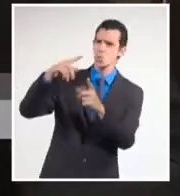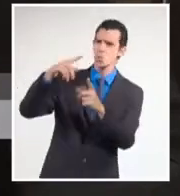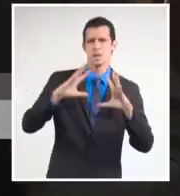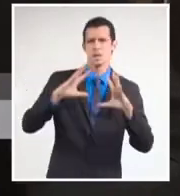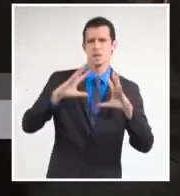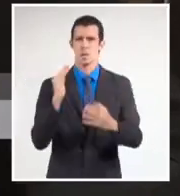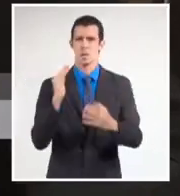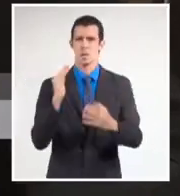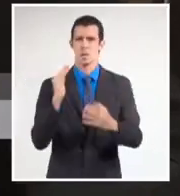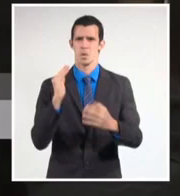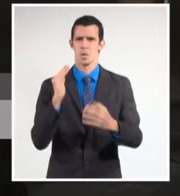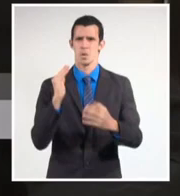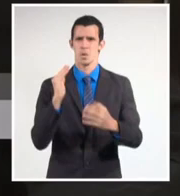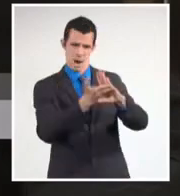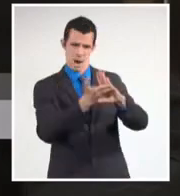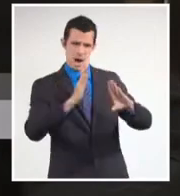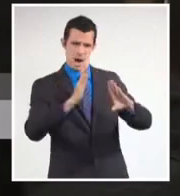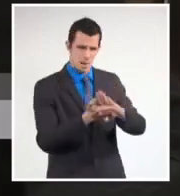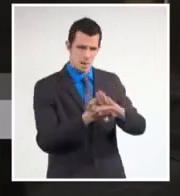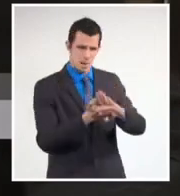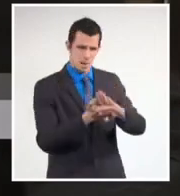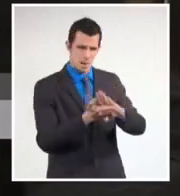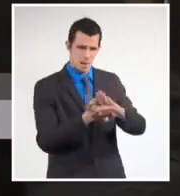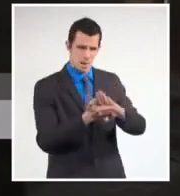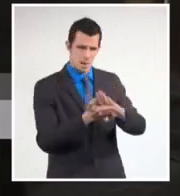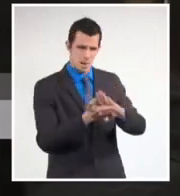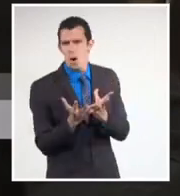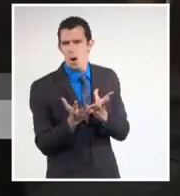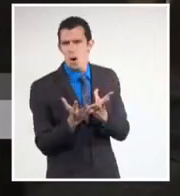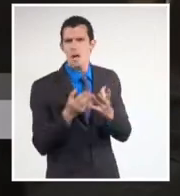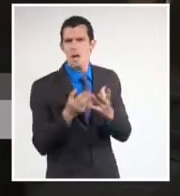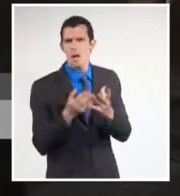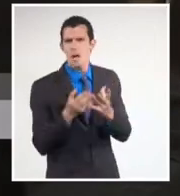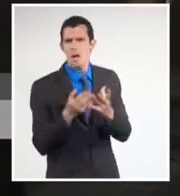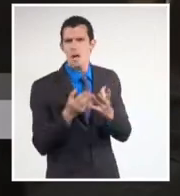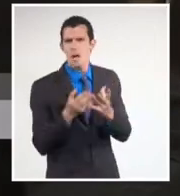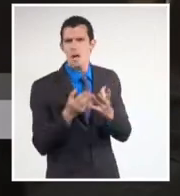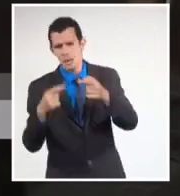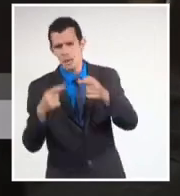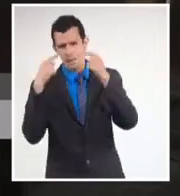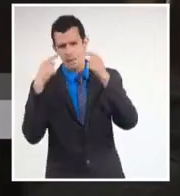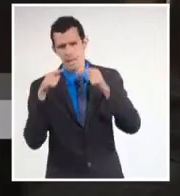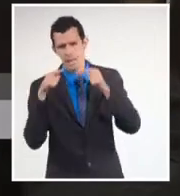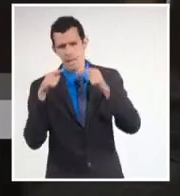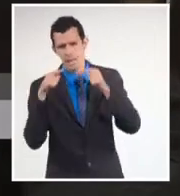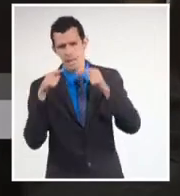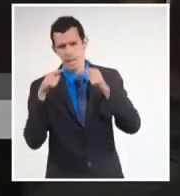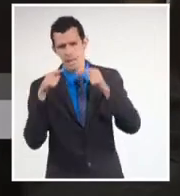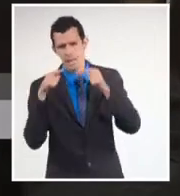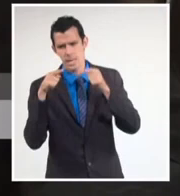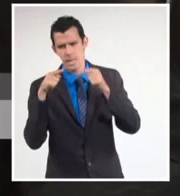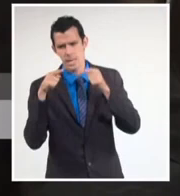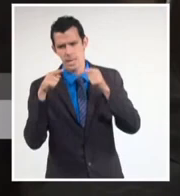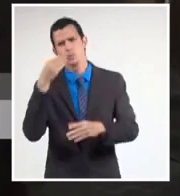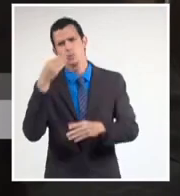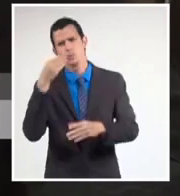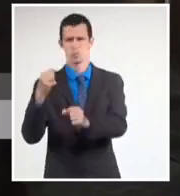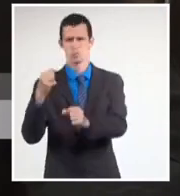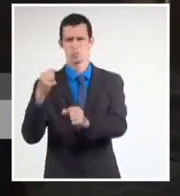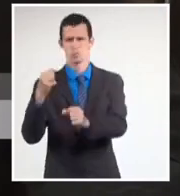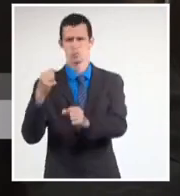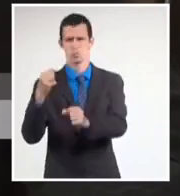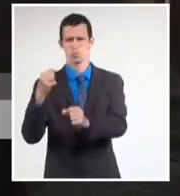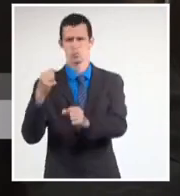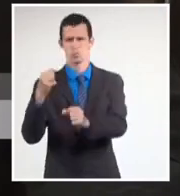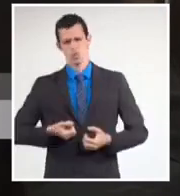de las medidas, eso hay que explicar sobre el sector azucarero. Pero tenemos que desarrollar procesos con nuestros núcleos del partido, Tenemos que